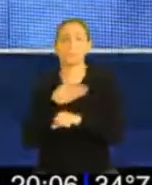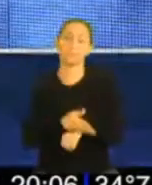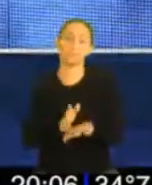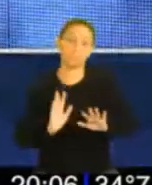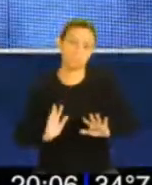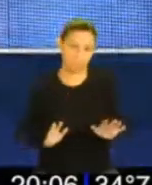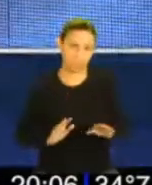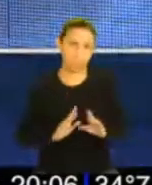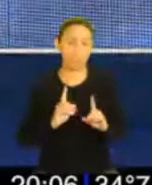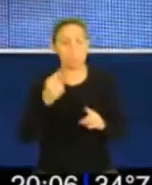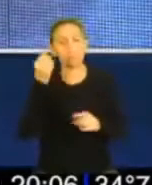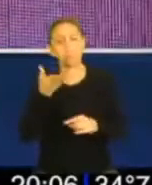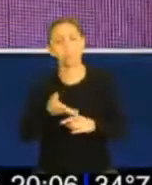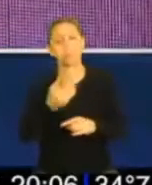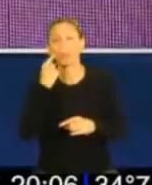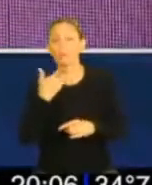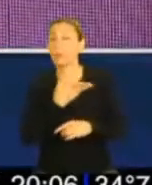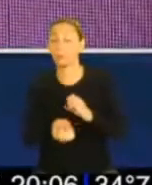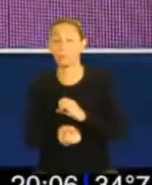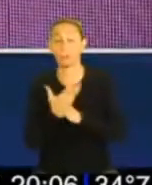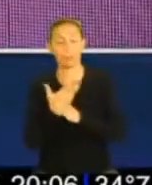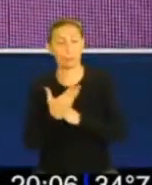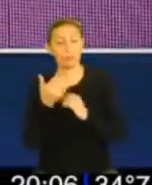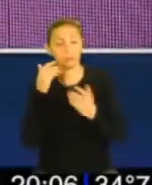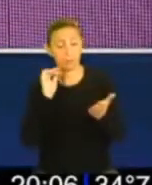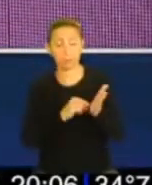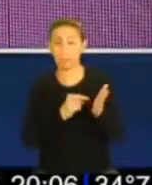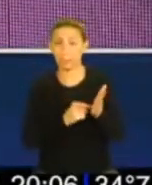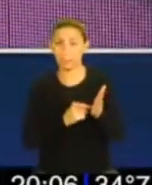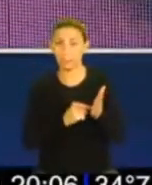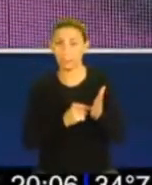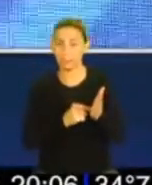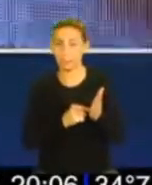bueno, también pedimos que estén atentos al mensajito, al teléfono que